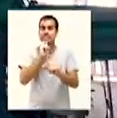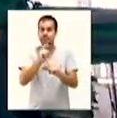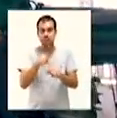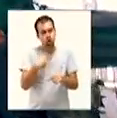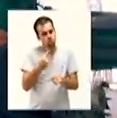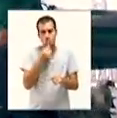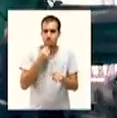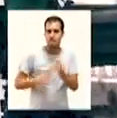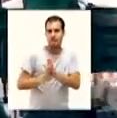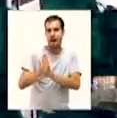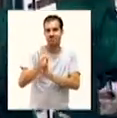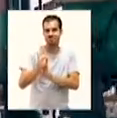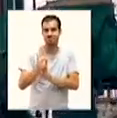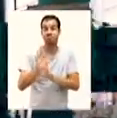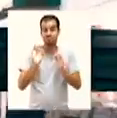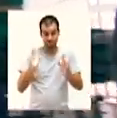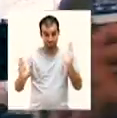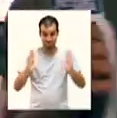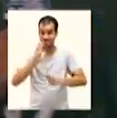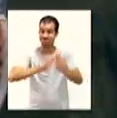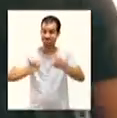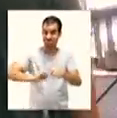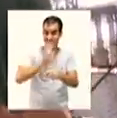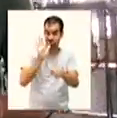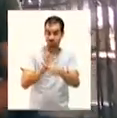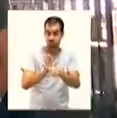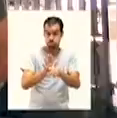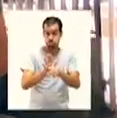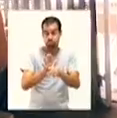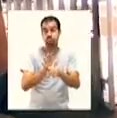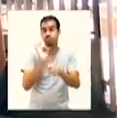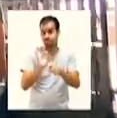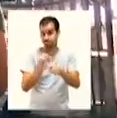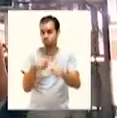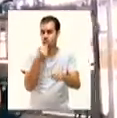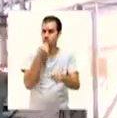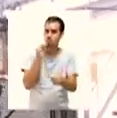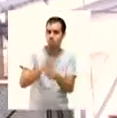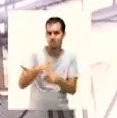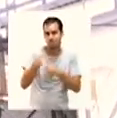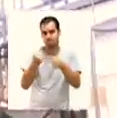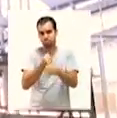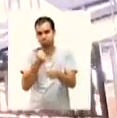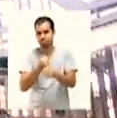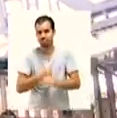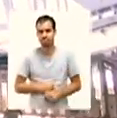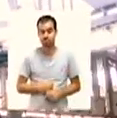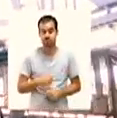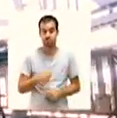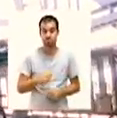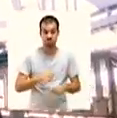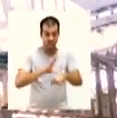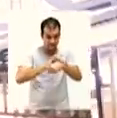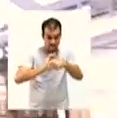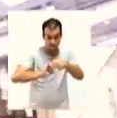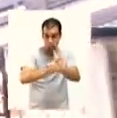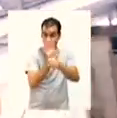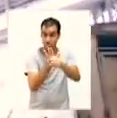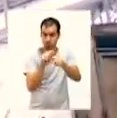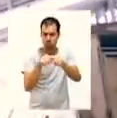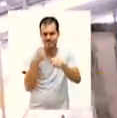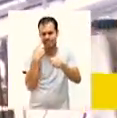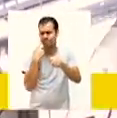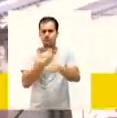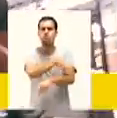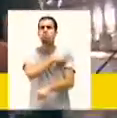a nuestro país sin que nadie le invitara. El nuevo coronavirus ha puesto a prueba la capacidad de todo el pueblo y los jóvenes no hemos estado ajenos a ello. Es